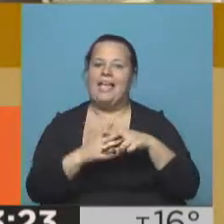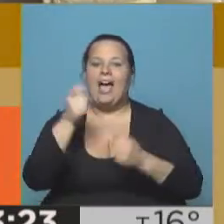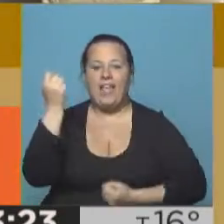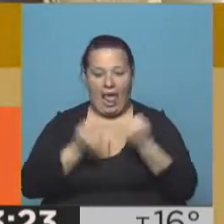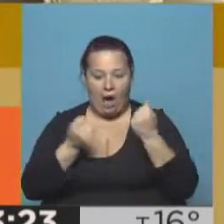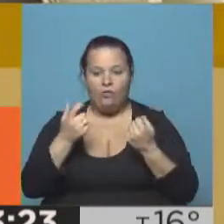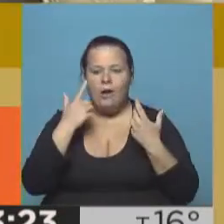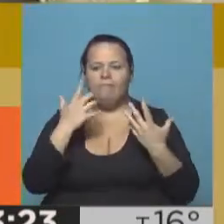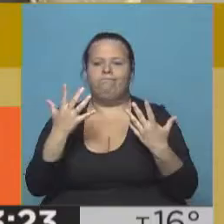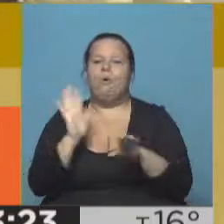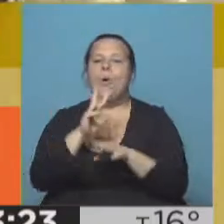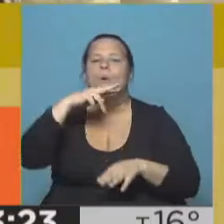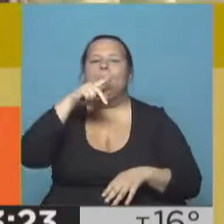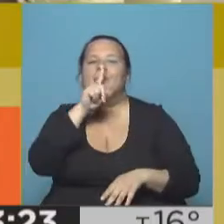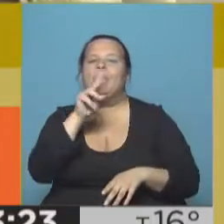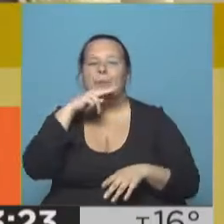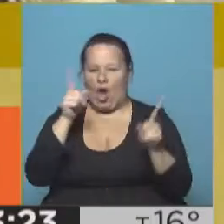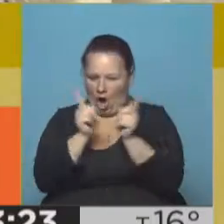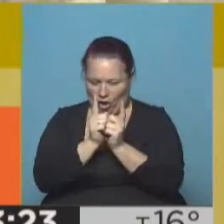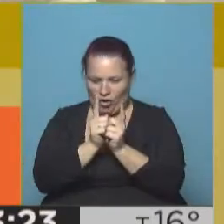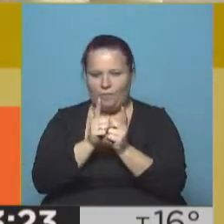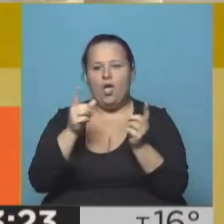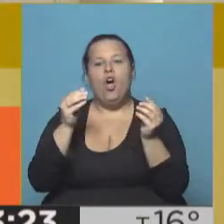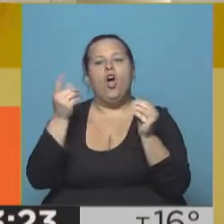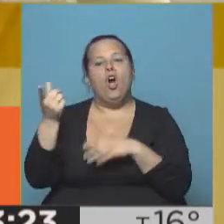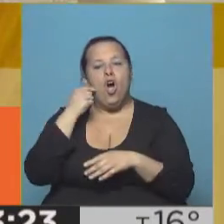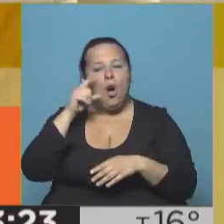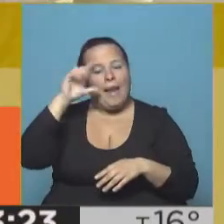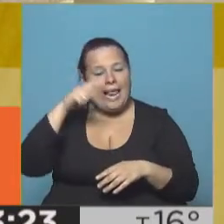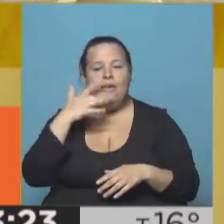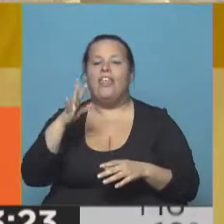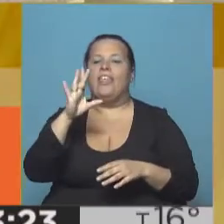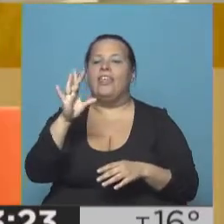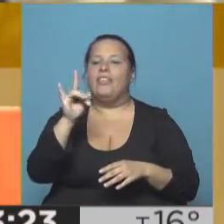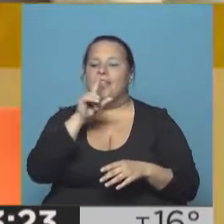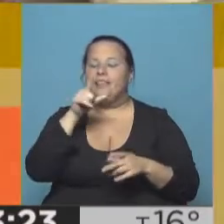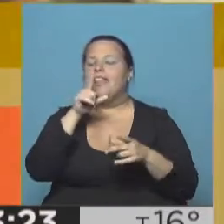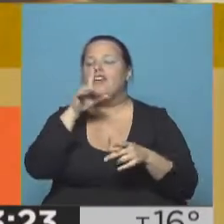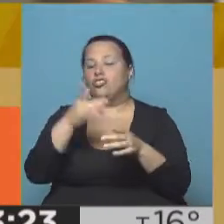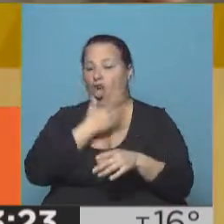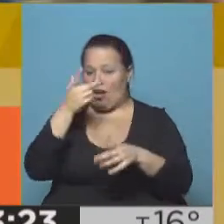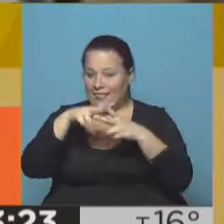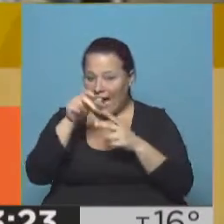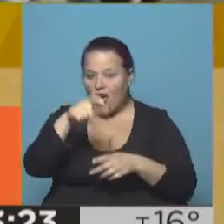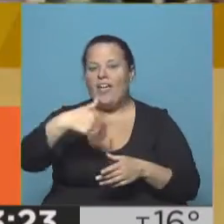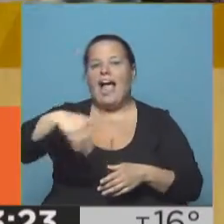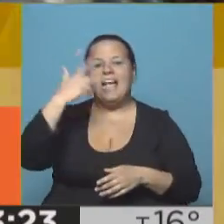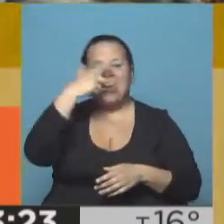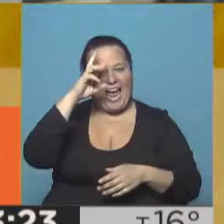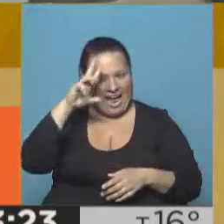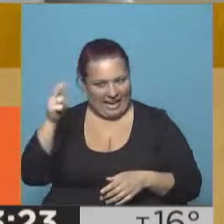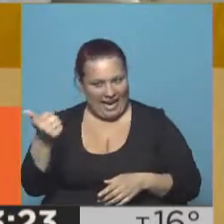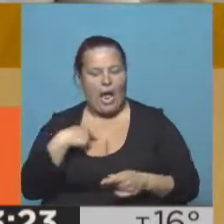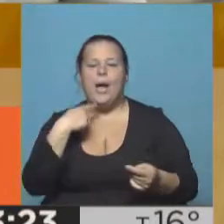conocida comúnmente como vtv y ser mole en vos es director técnico de la planta de la calle herrera le vamos a